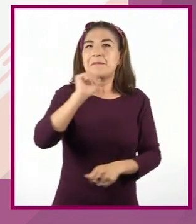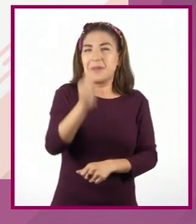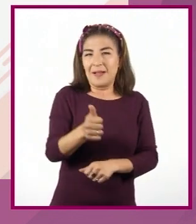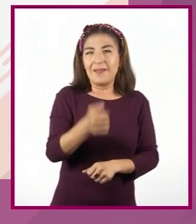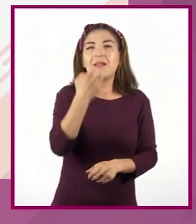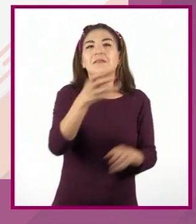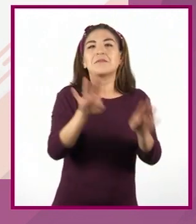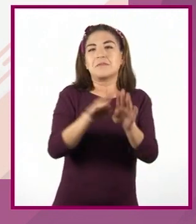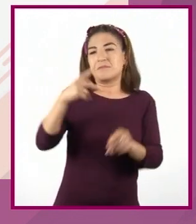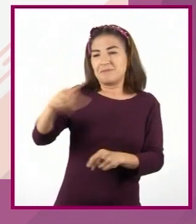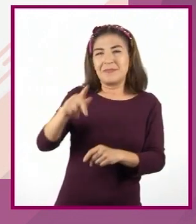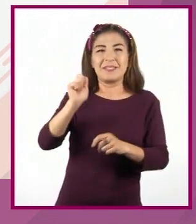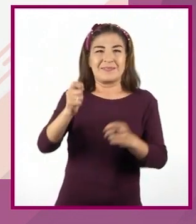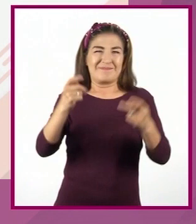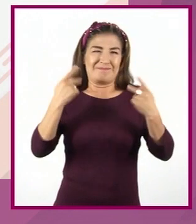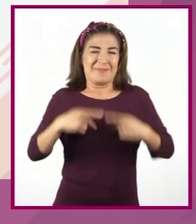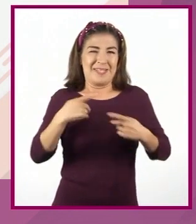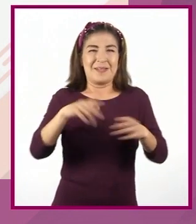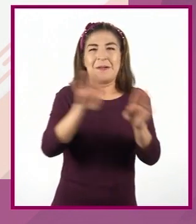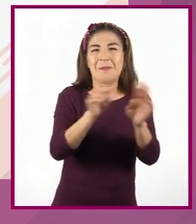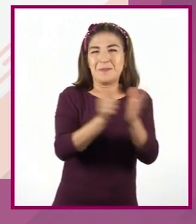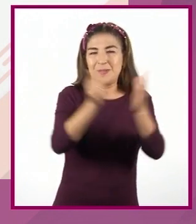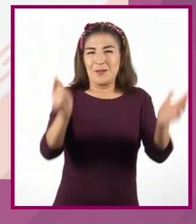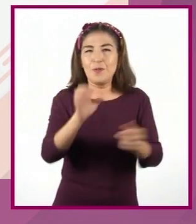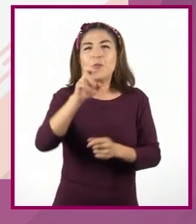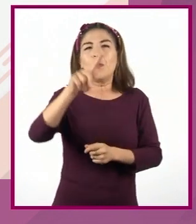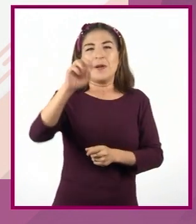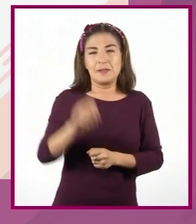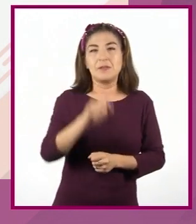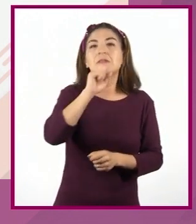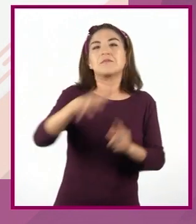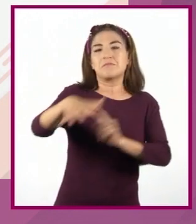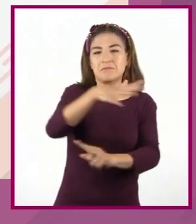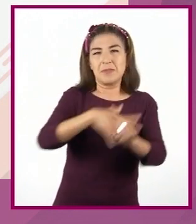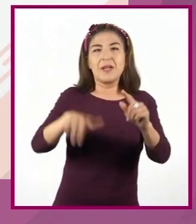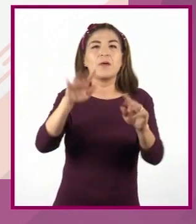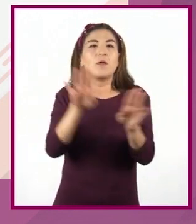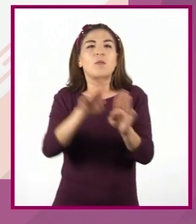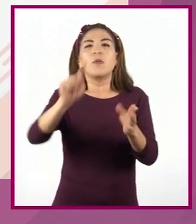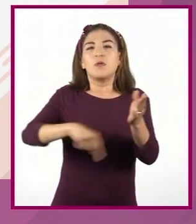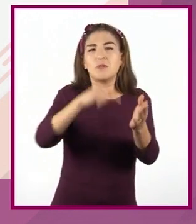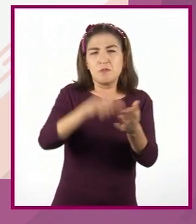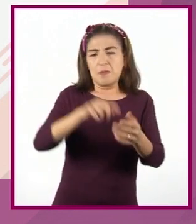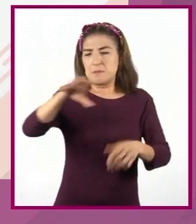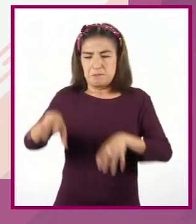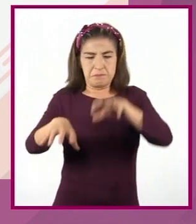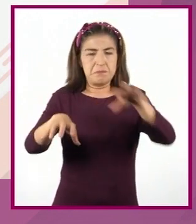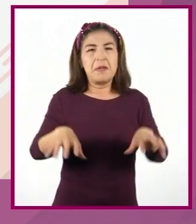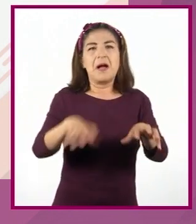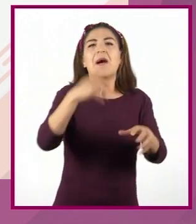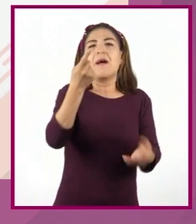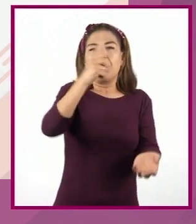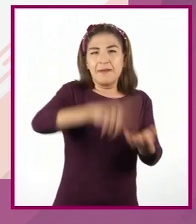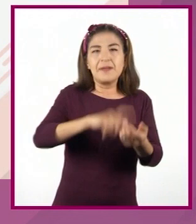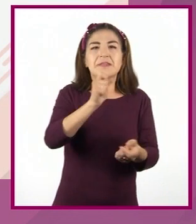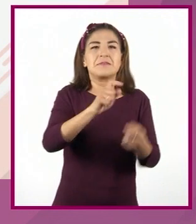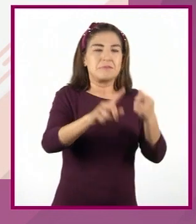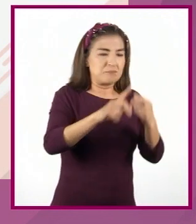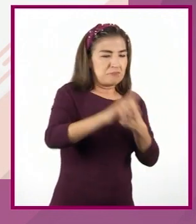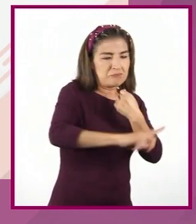del personaje, su conciencia, y al exterior, ambiente, o en 2 espacios físicos en los que ocurren 2